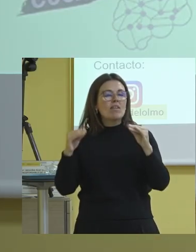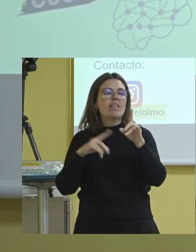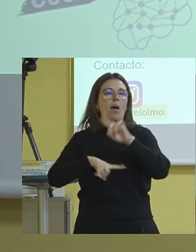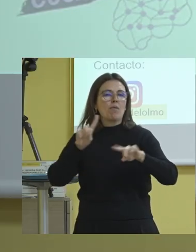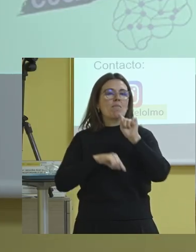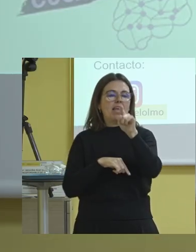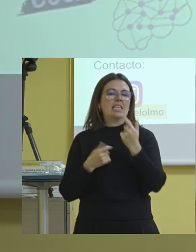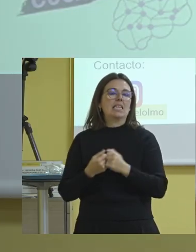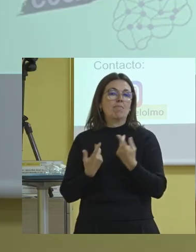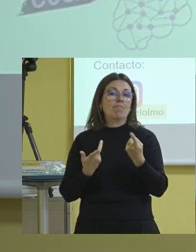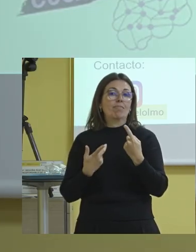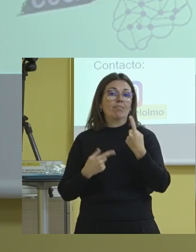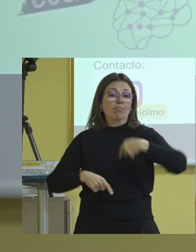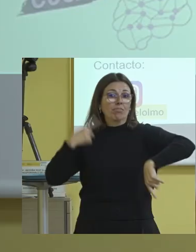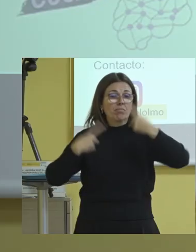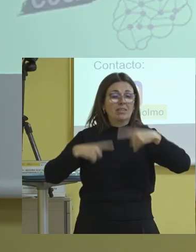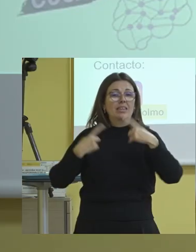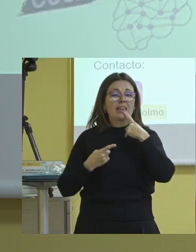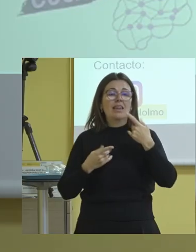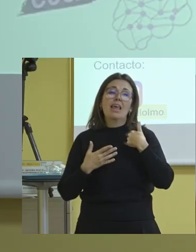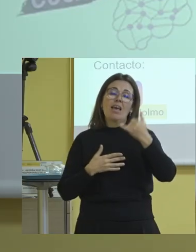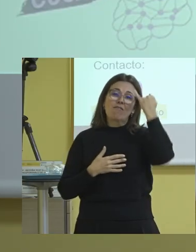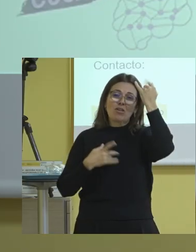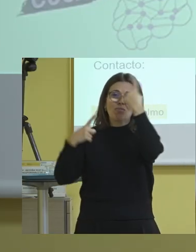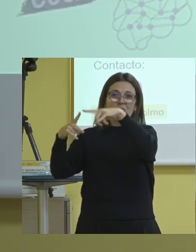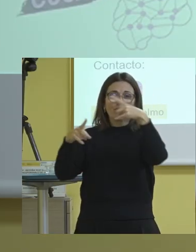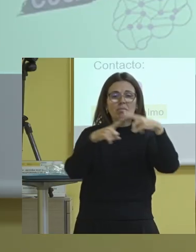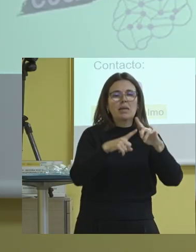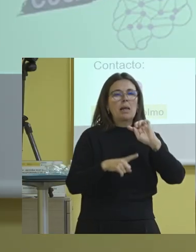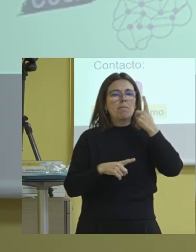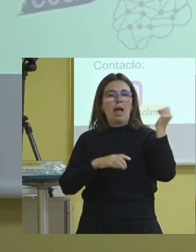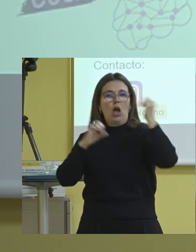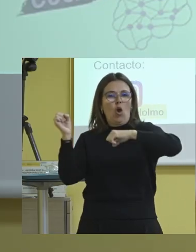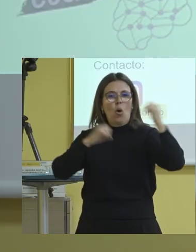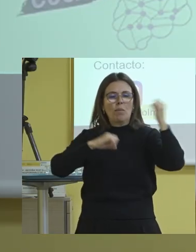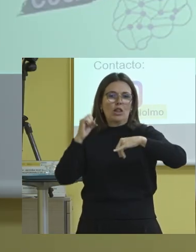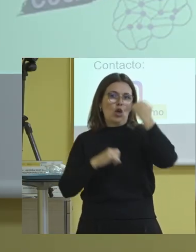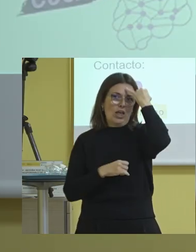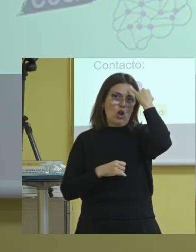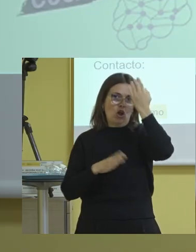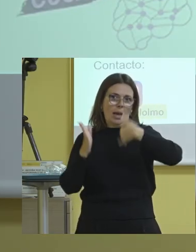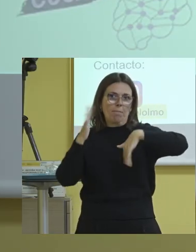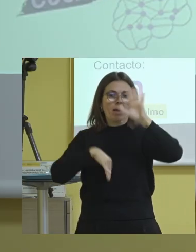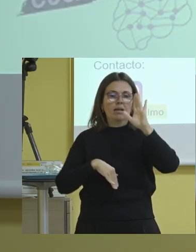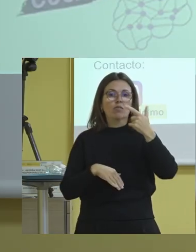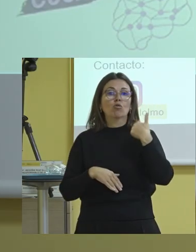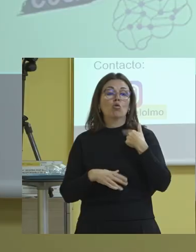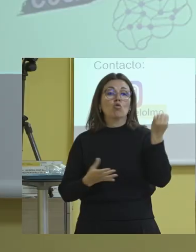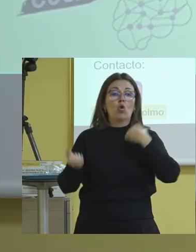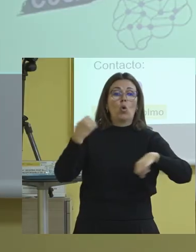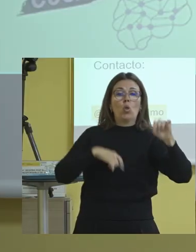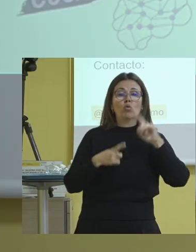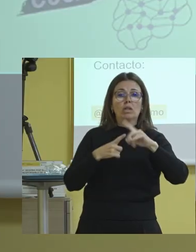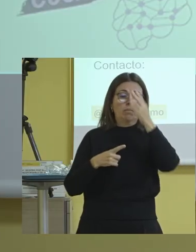que hablamos de peleas entre corrientes que dejan la evidencia de lado para entrar ya más en una competición ideológica. Yo soy conductista, la mente no